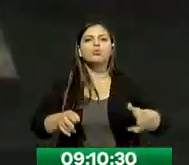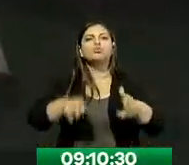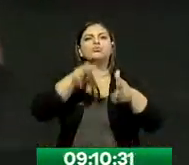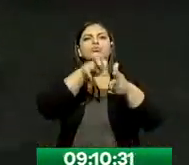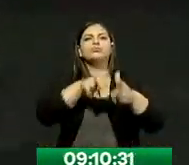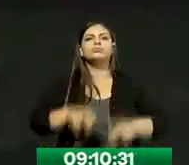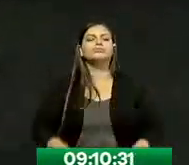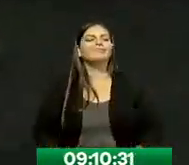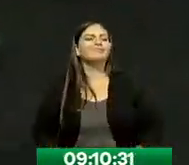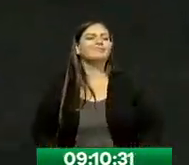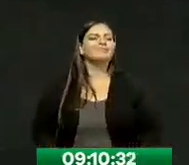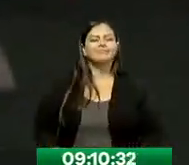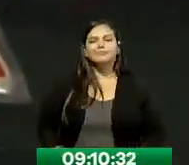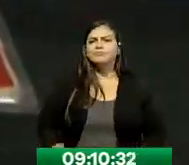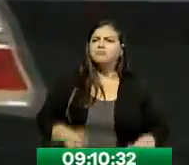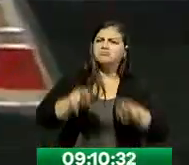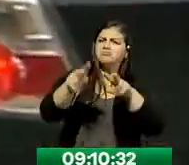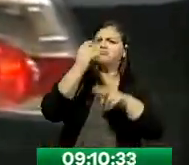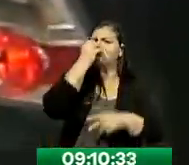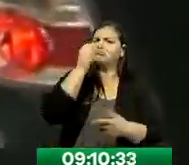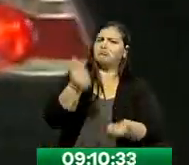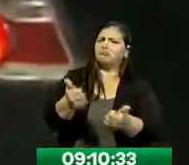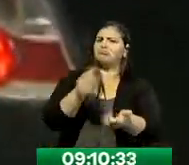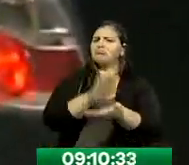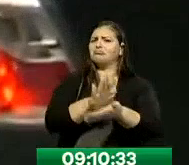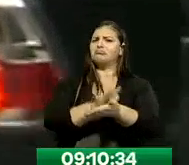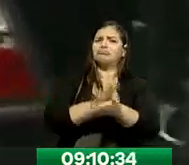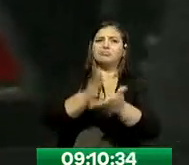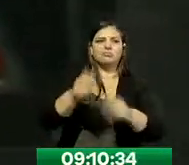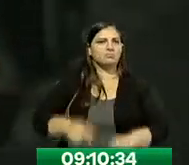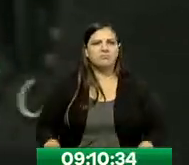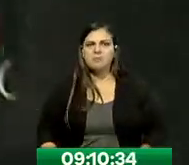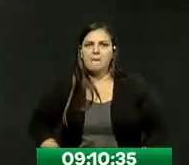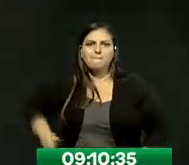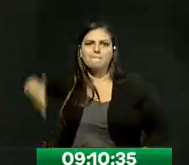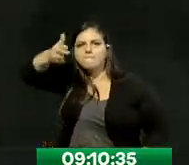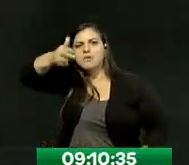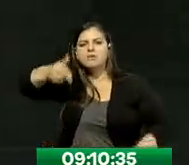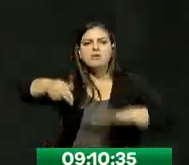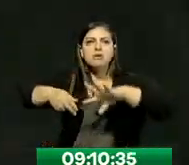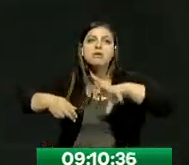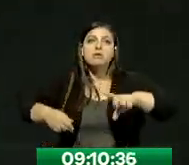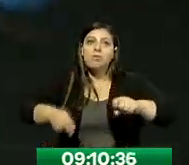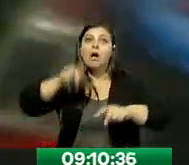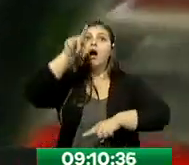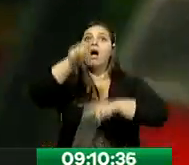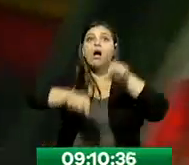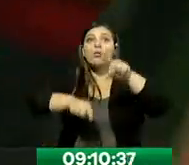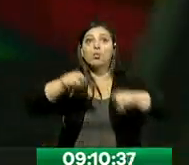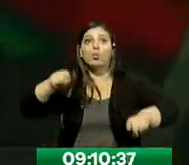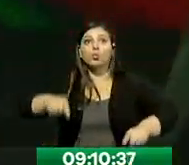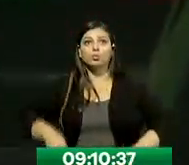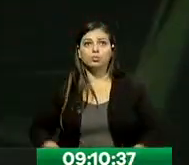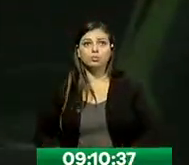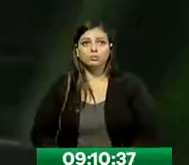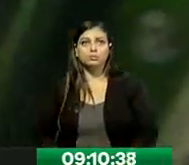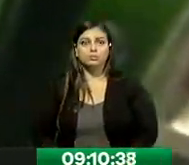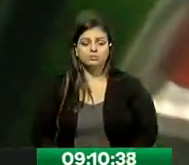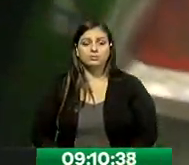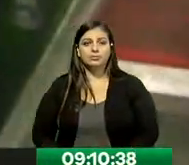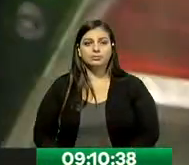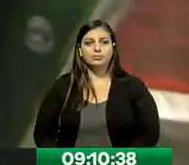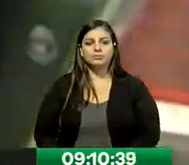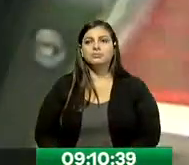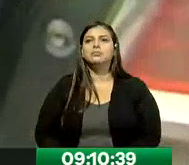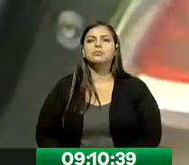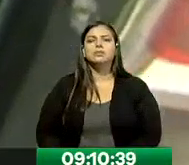la gente como que se hayan armado. Imagínense cuando nosotros nos subimos a un medio de transporte. La señorita cuando ven al payaso, ¿sabe lo que hace?